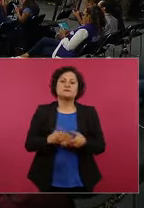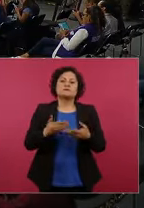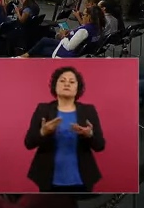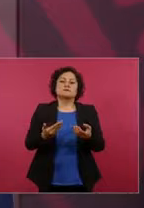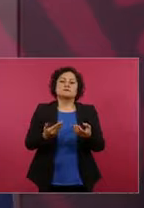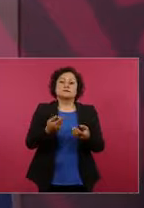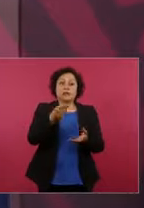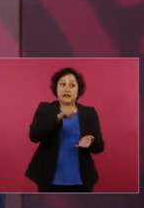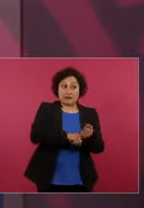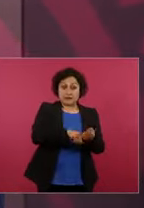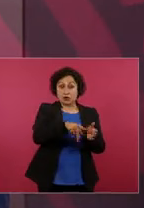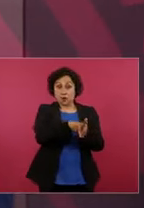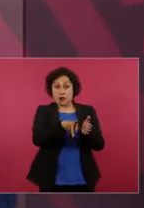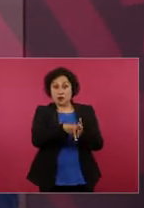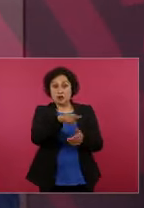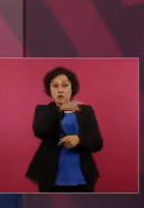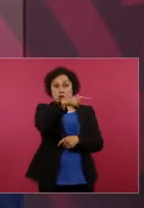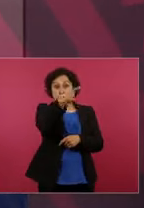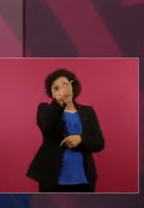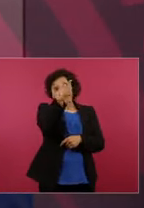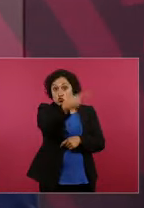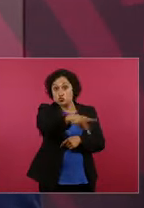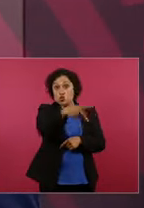editores del New York Times